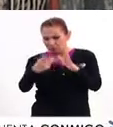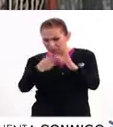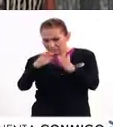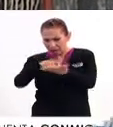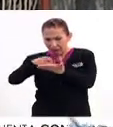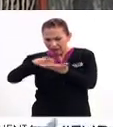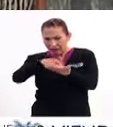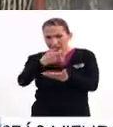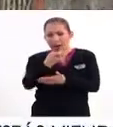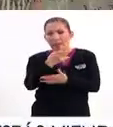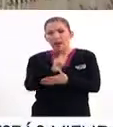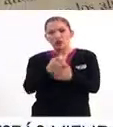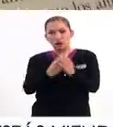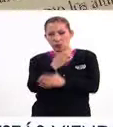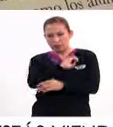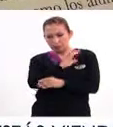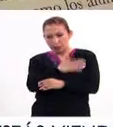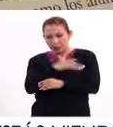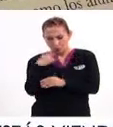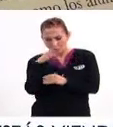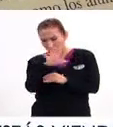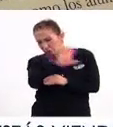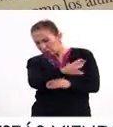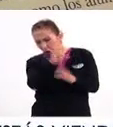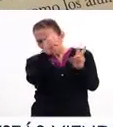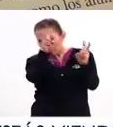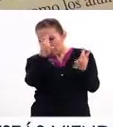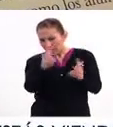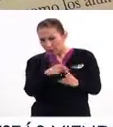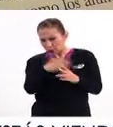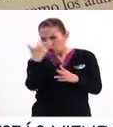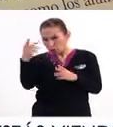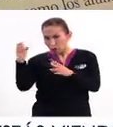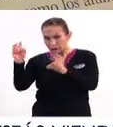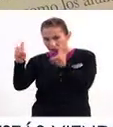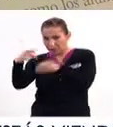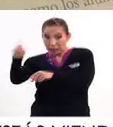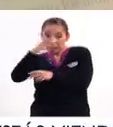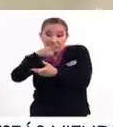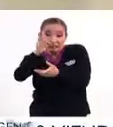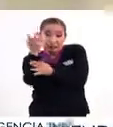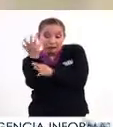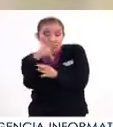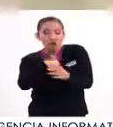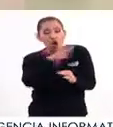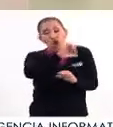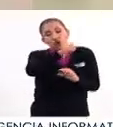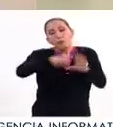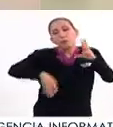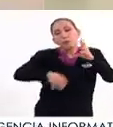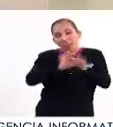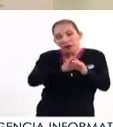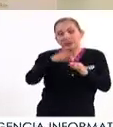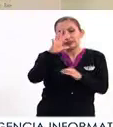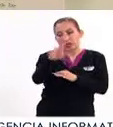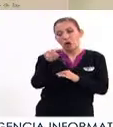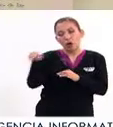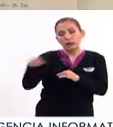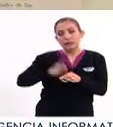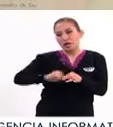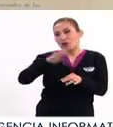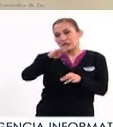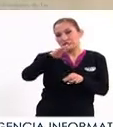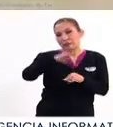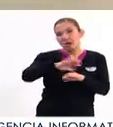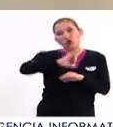grabador novohispano, y yo retomé como 5 de los 8 temas que él propone y propuse otros 5 que en el siglo